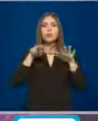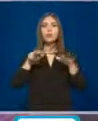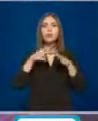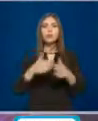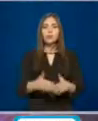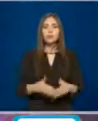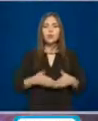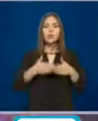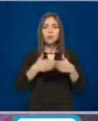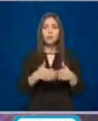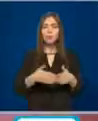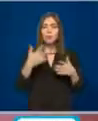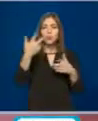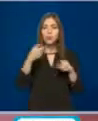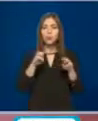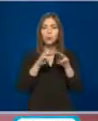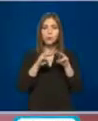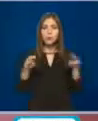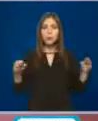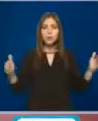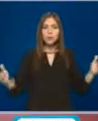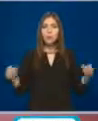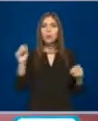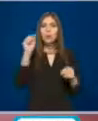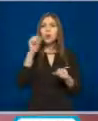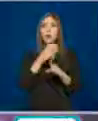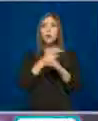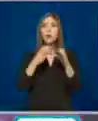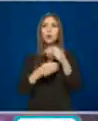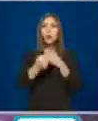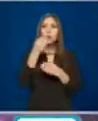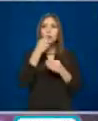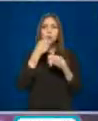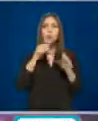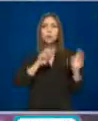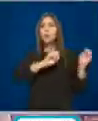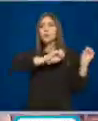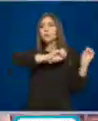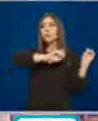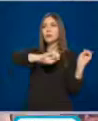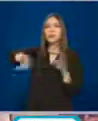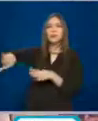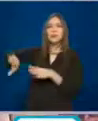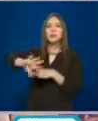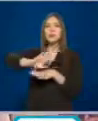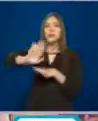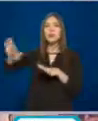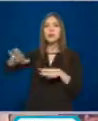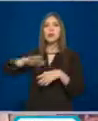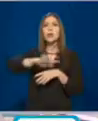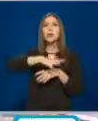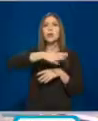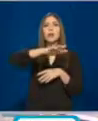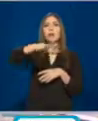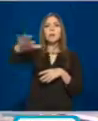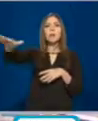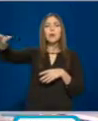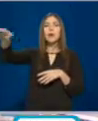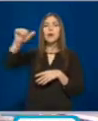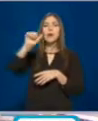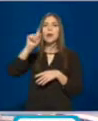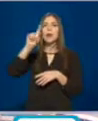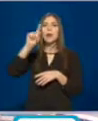balsa de 8 metros, con poquititos víveres, Y adiós. y los dejan en el medio del mar Atlántico.